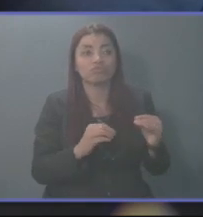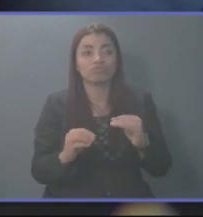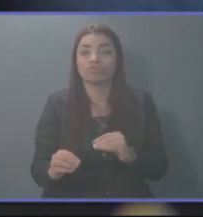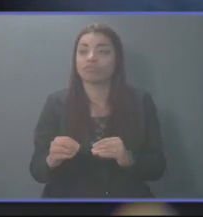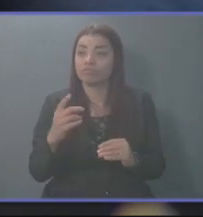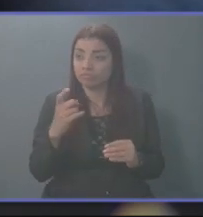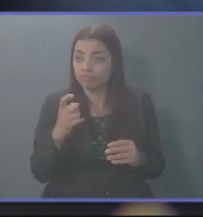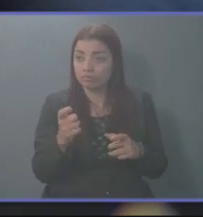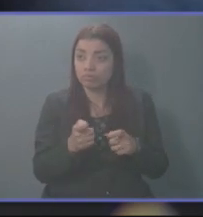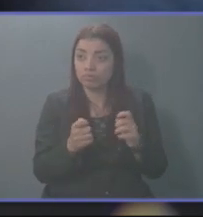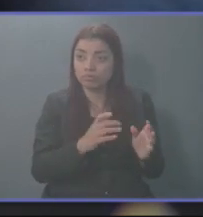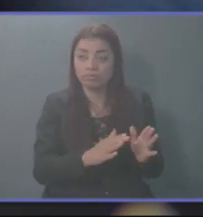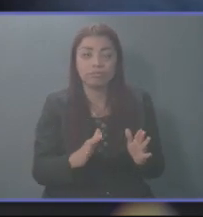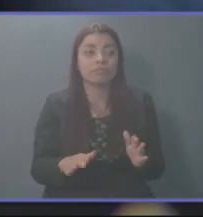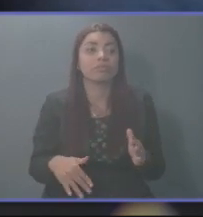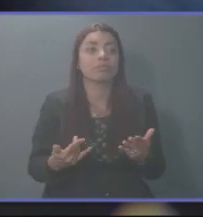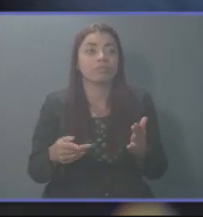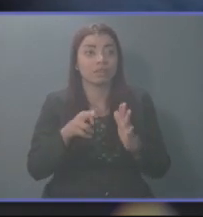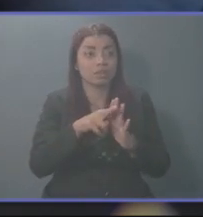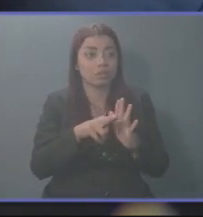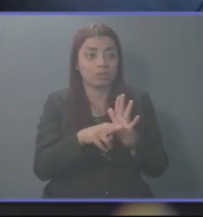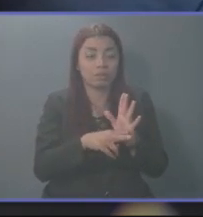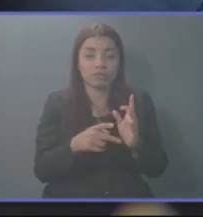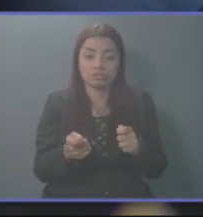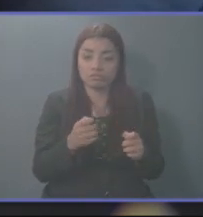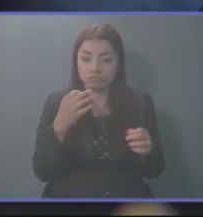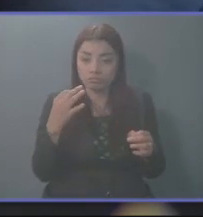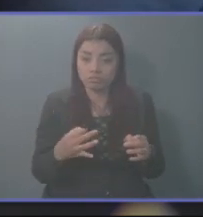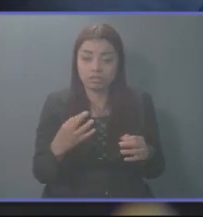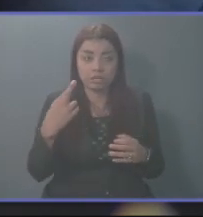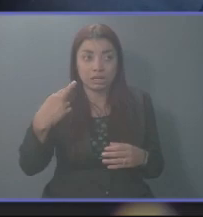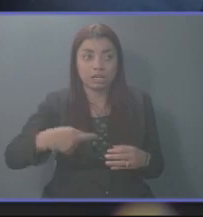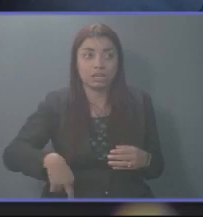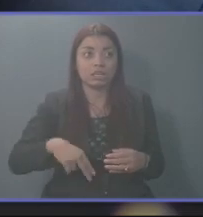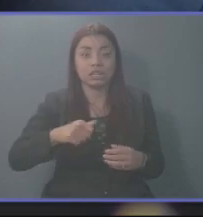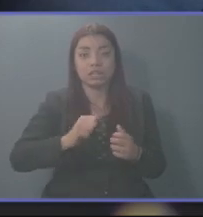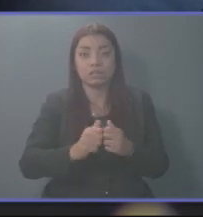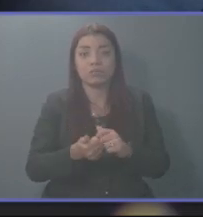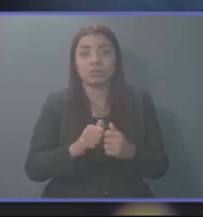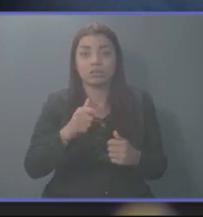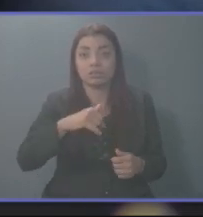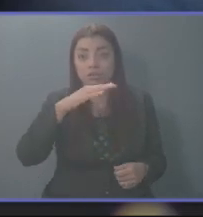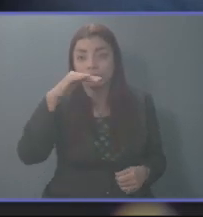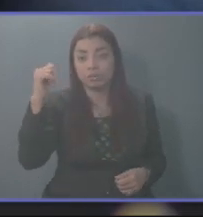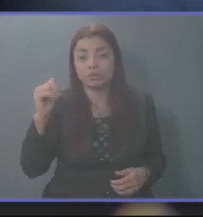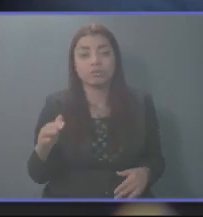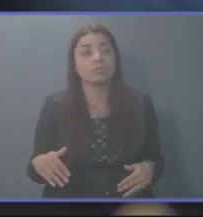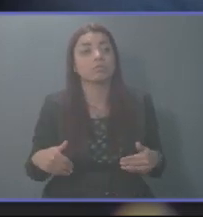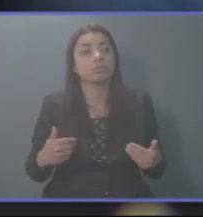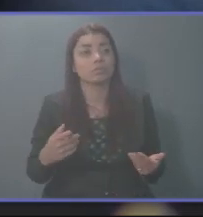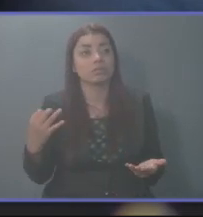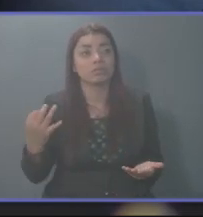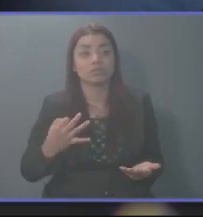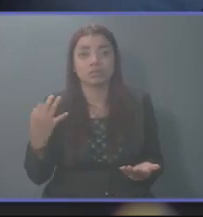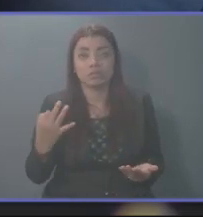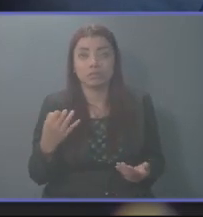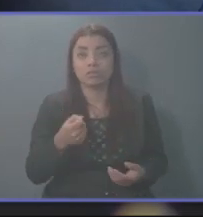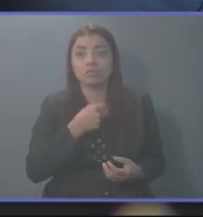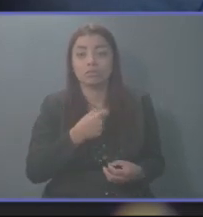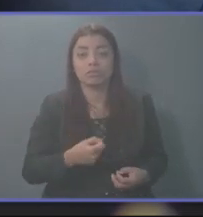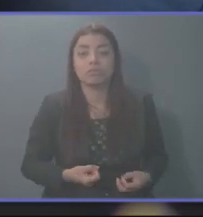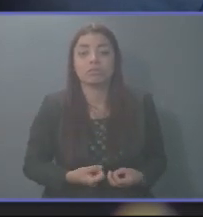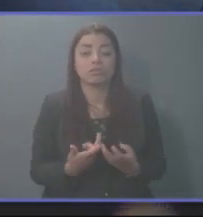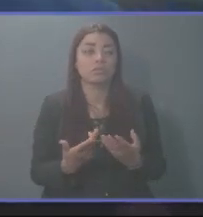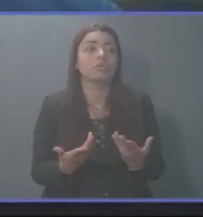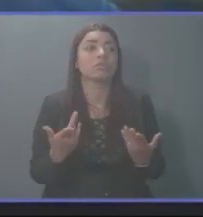falta de regulación para normar de manera eficiente la realidad deportiva de nuestro país, por lo que se hace necesario señalar las mismas